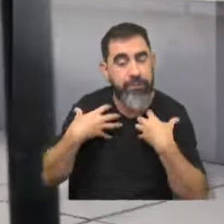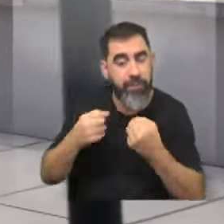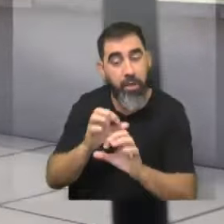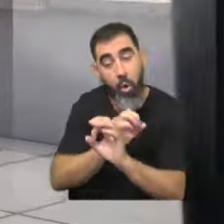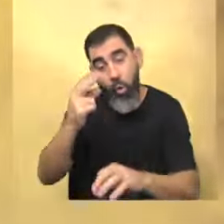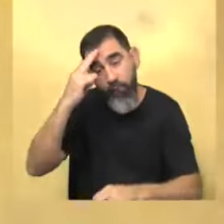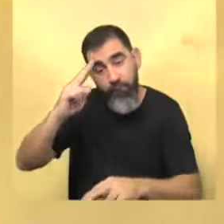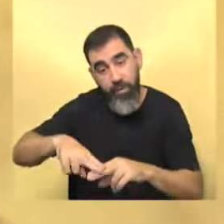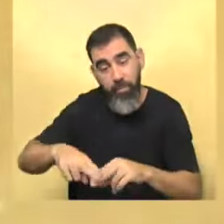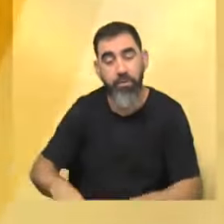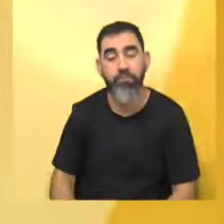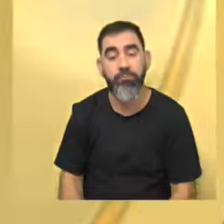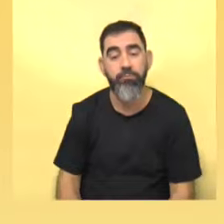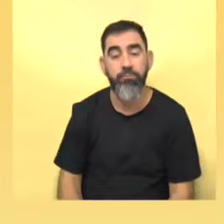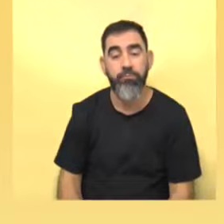enfermas.